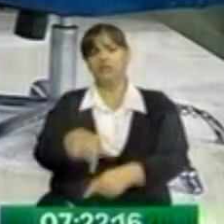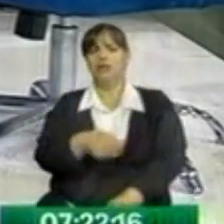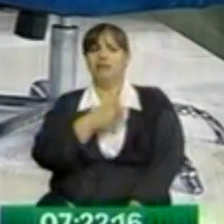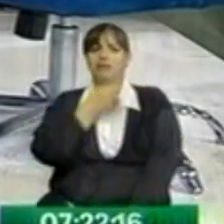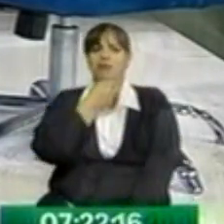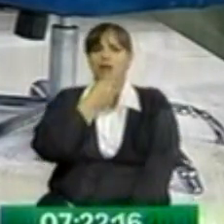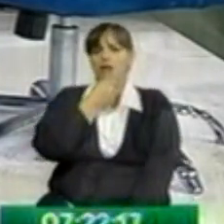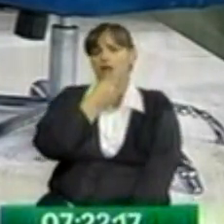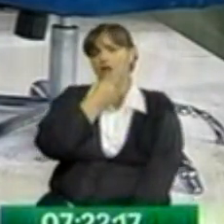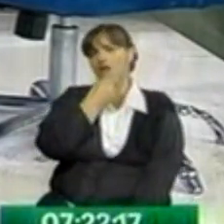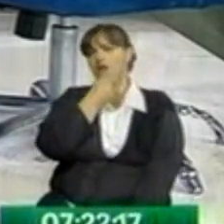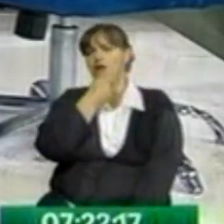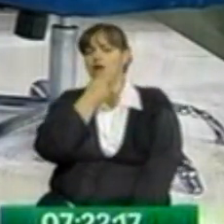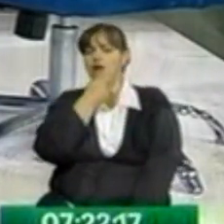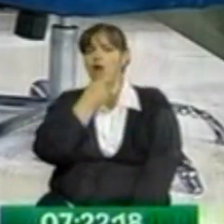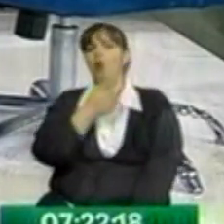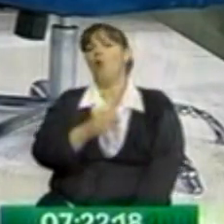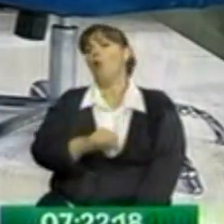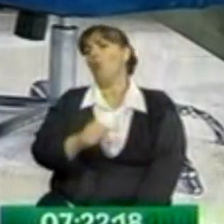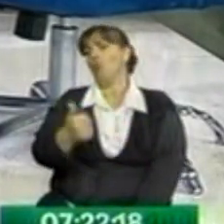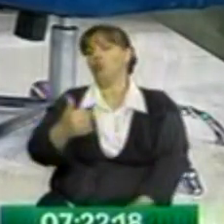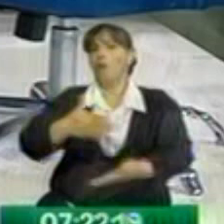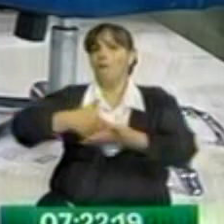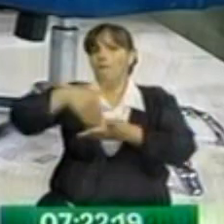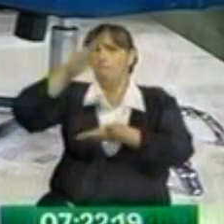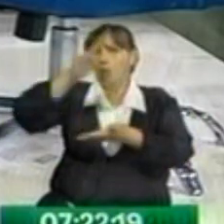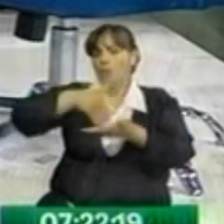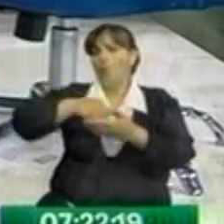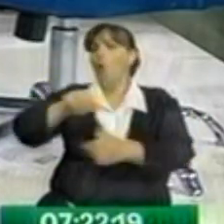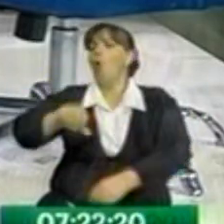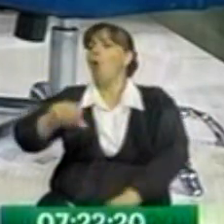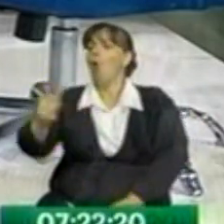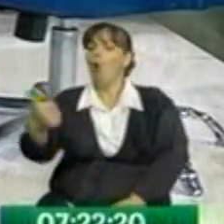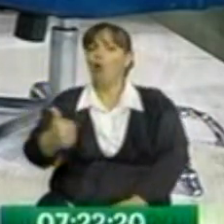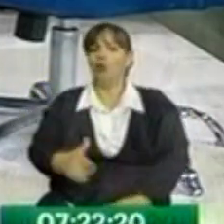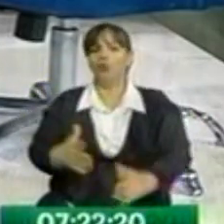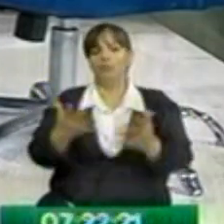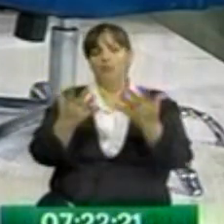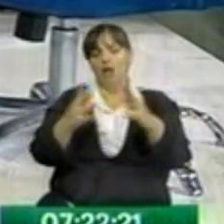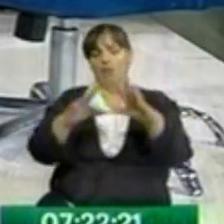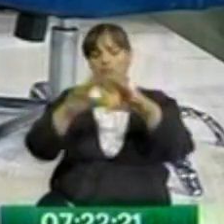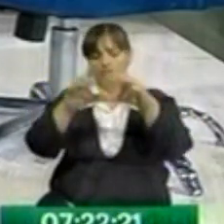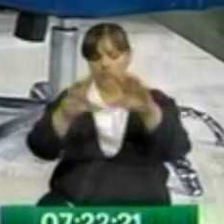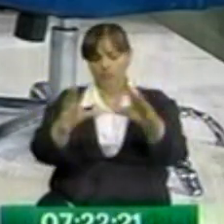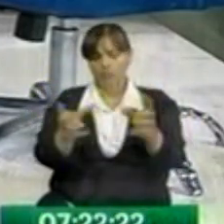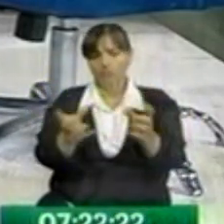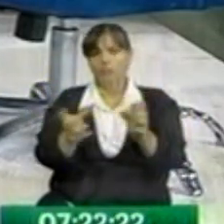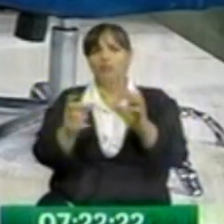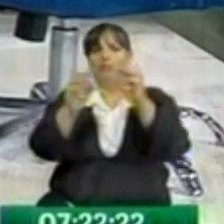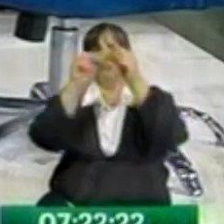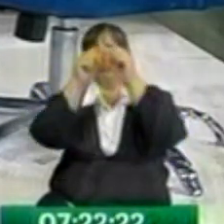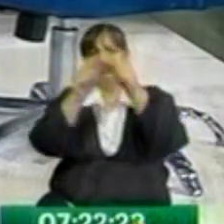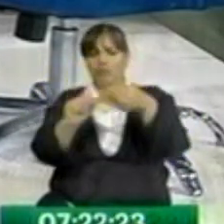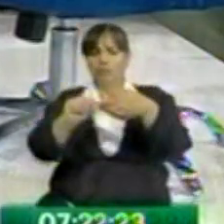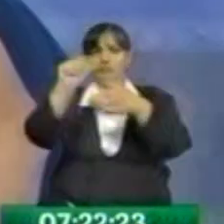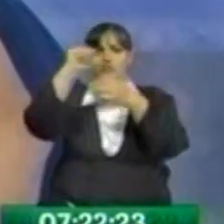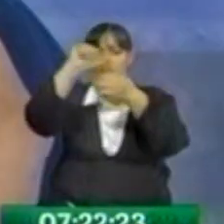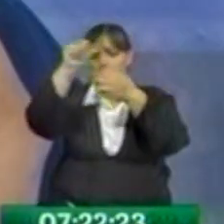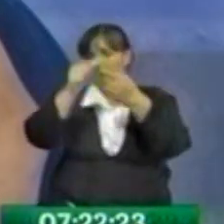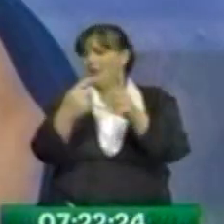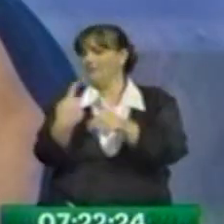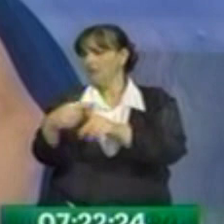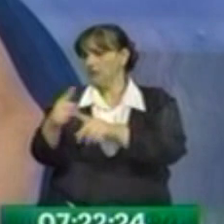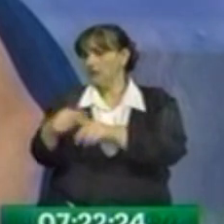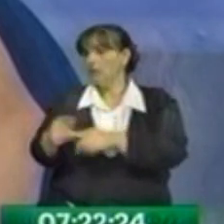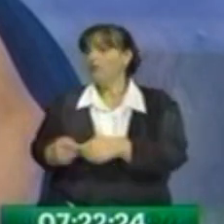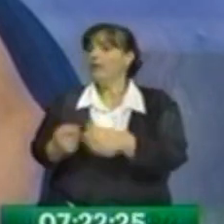y pues la verdad es que ha sido, y he visto y he palpado muy de cerca el peregrinar de quien se dedica a la actividad del arte y es su